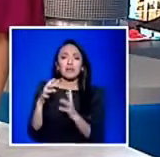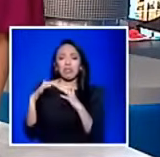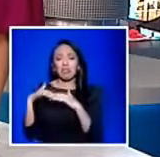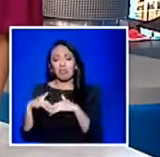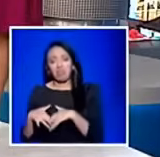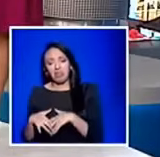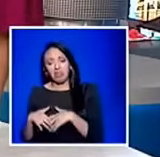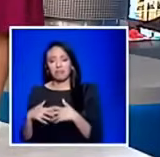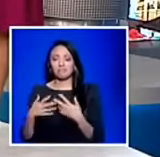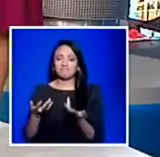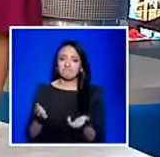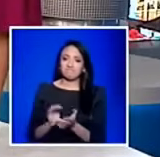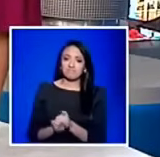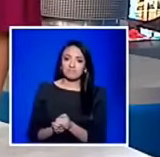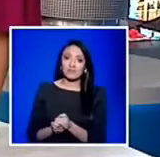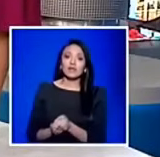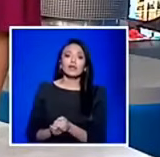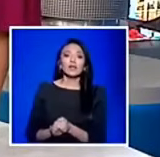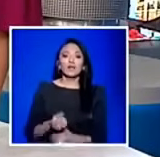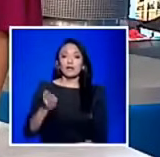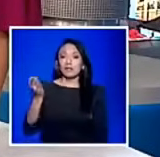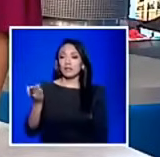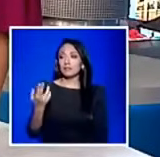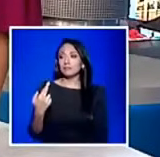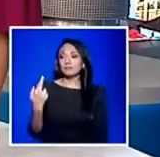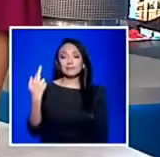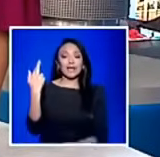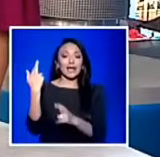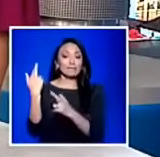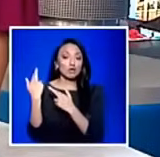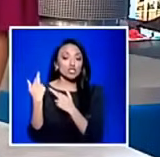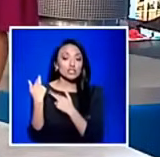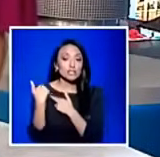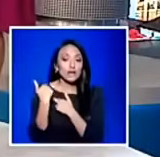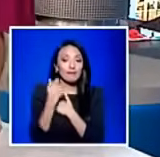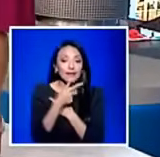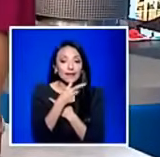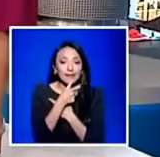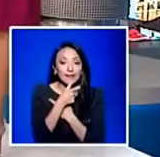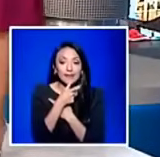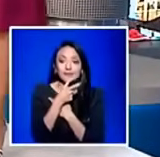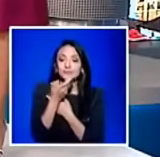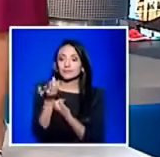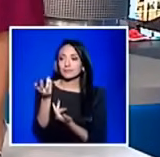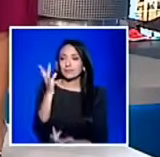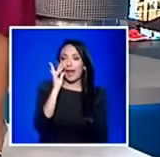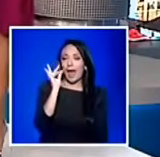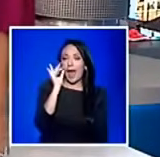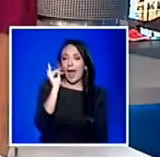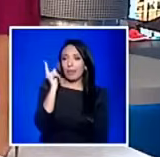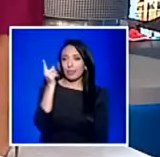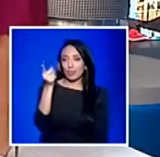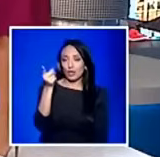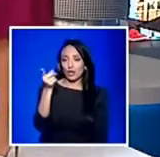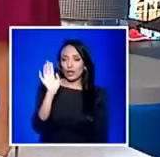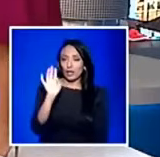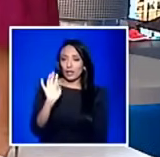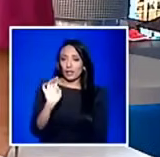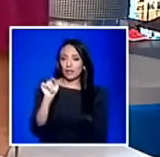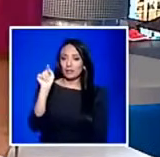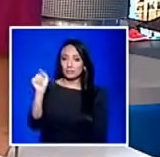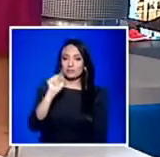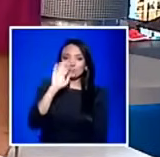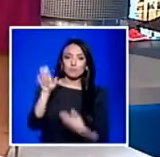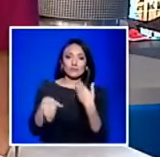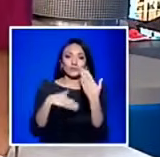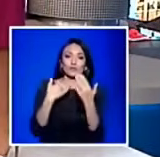por los cortes de energía. Así es. ¿Y quién es el encargado? ¿Quién más que el gatito Ceballos, que recorre la ciudad, los tejados, todo